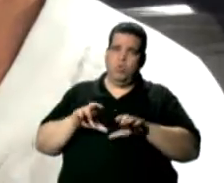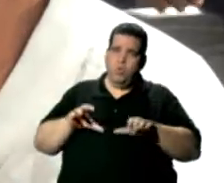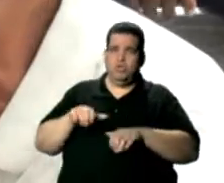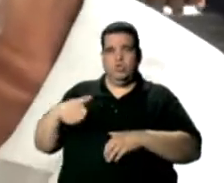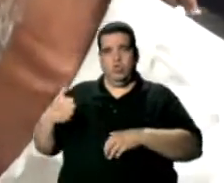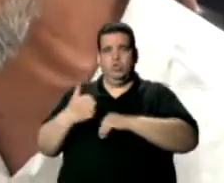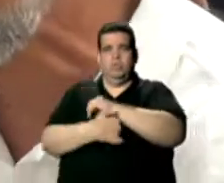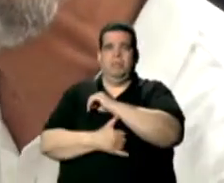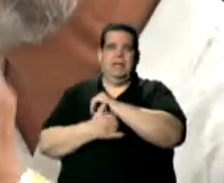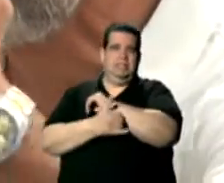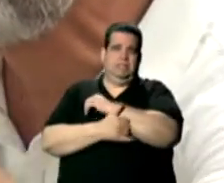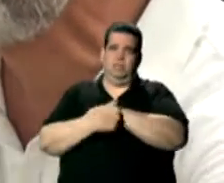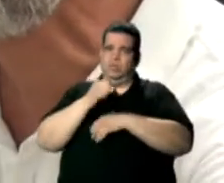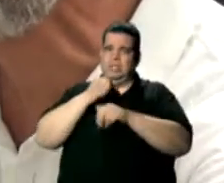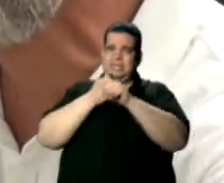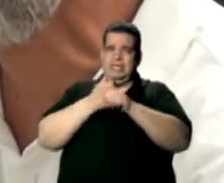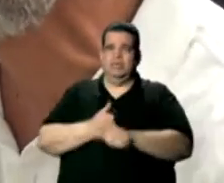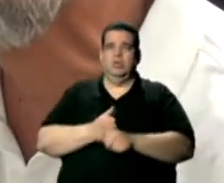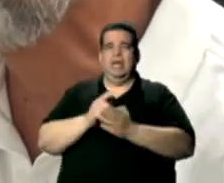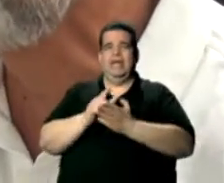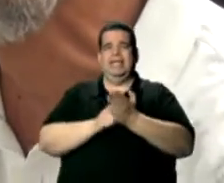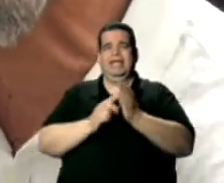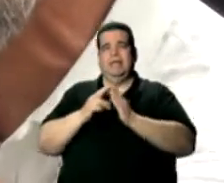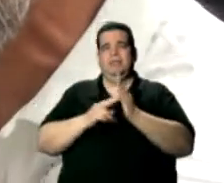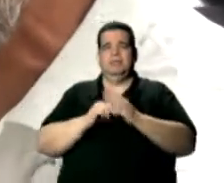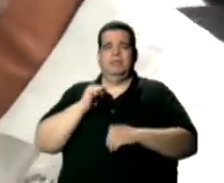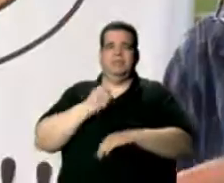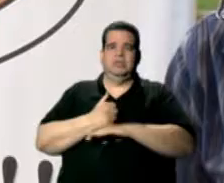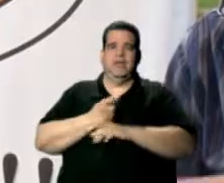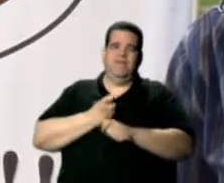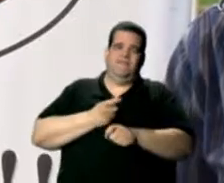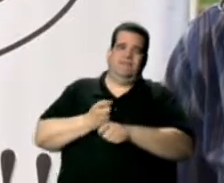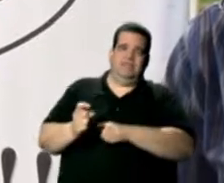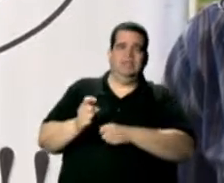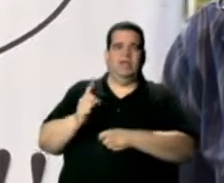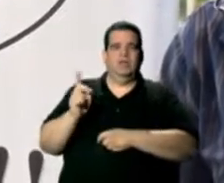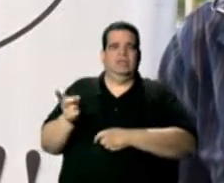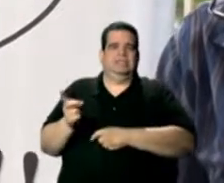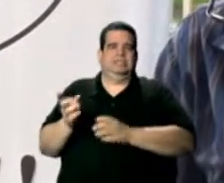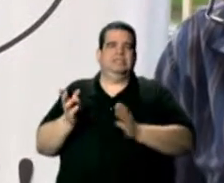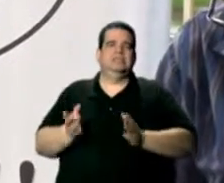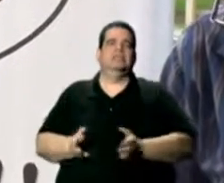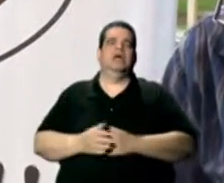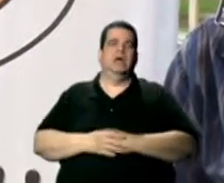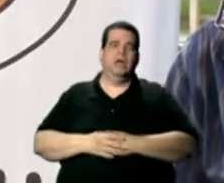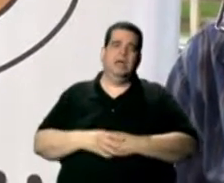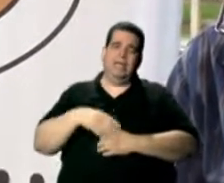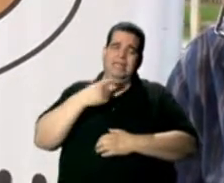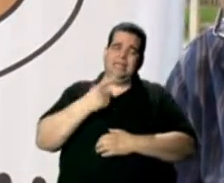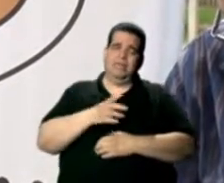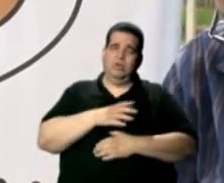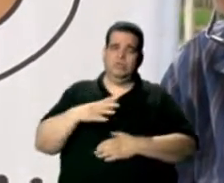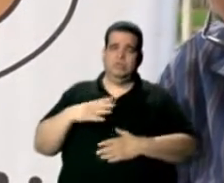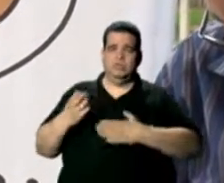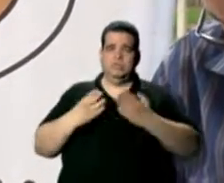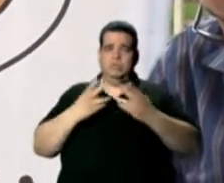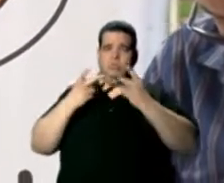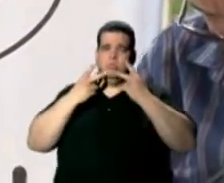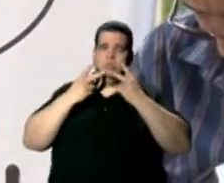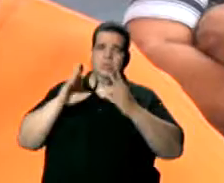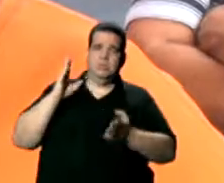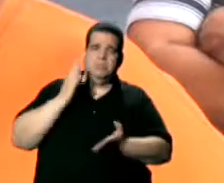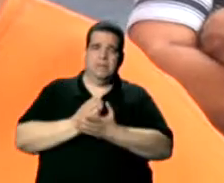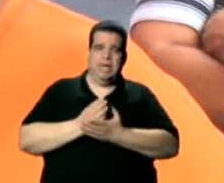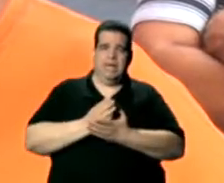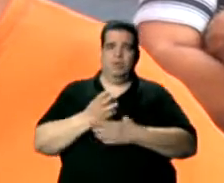otros países, por violar las leyes y reglamentos establecidos y afectar a los transportistas locales. Reclaman a la Comisión de Servicio Público un cese